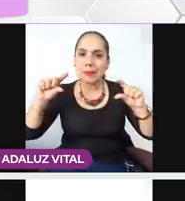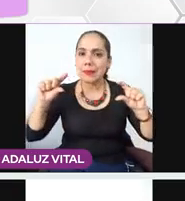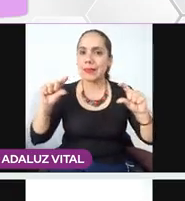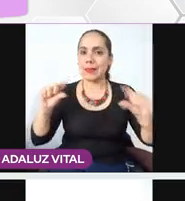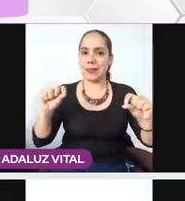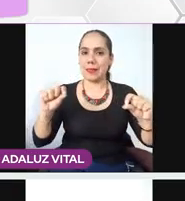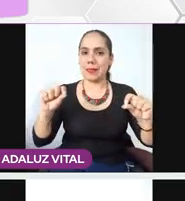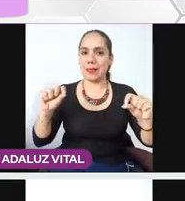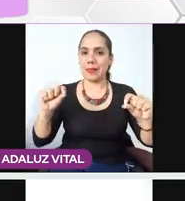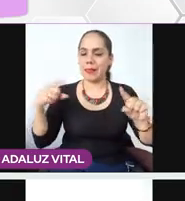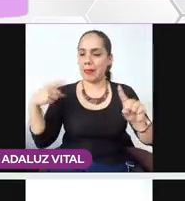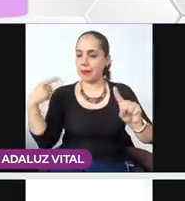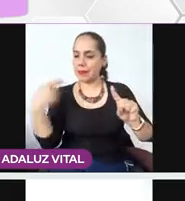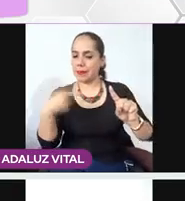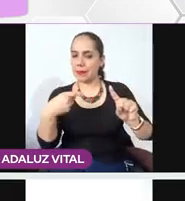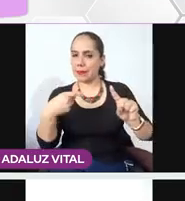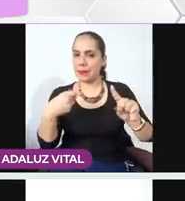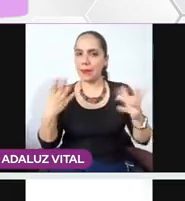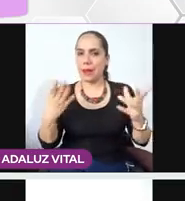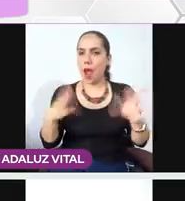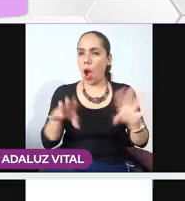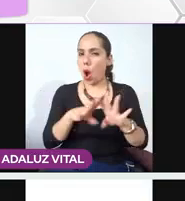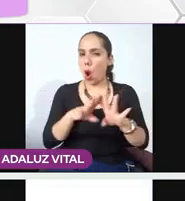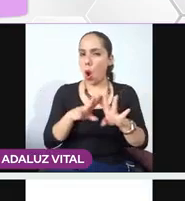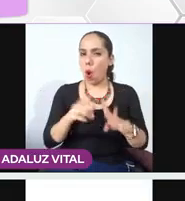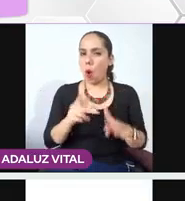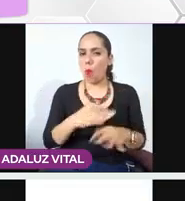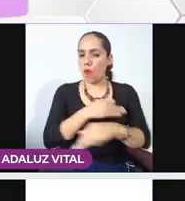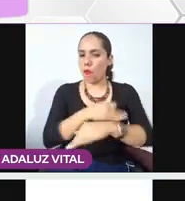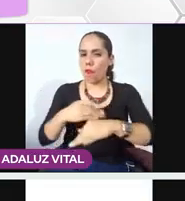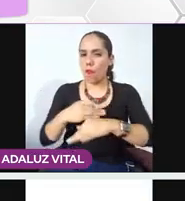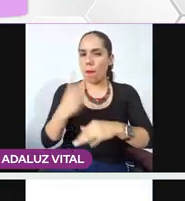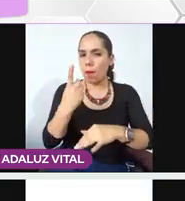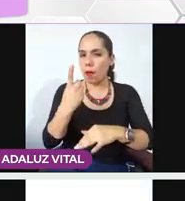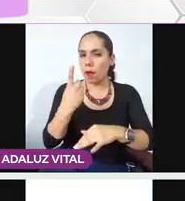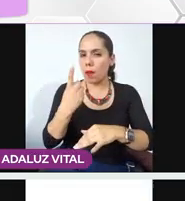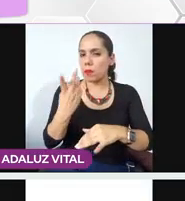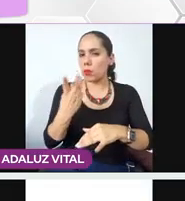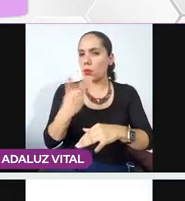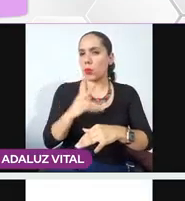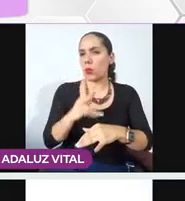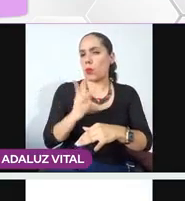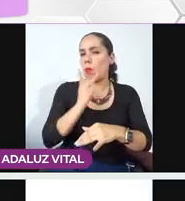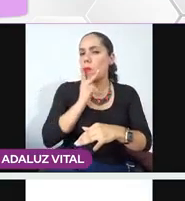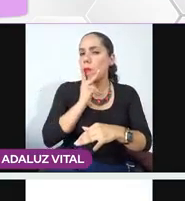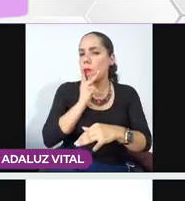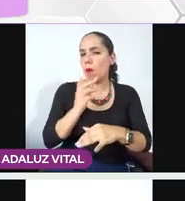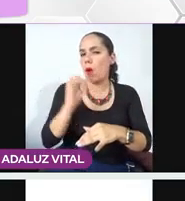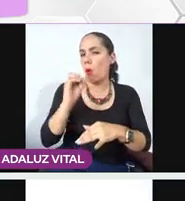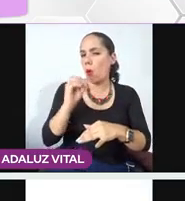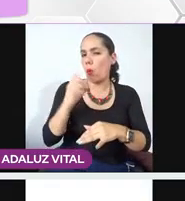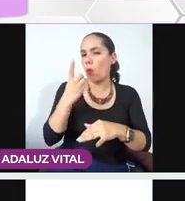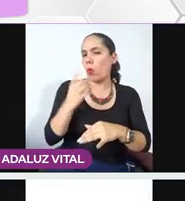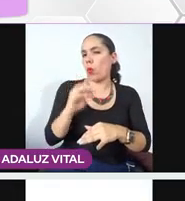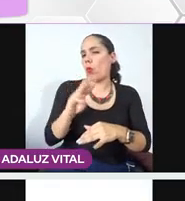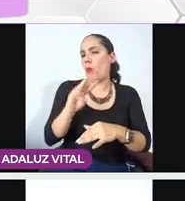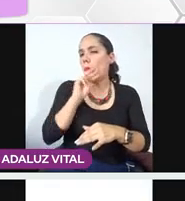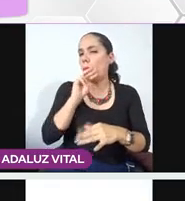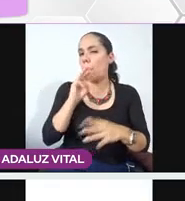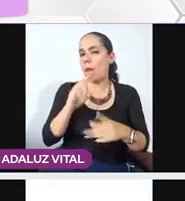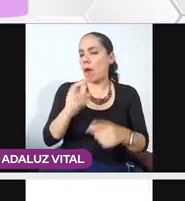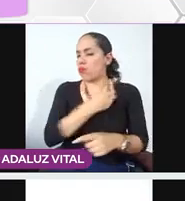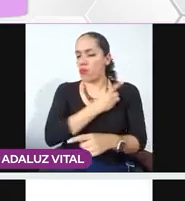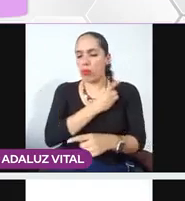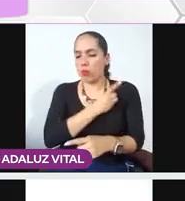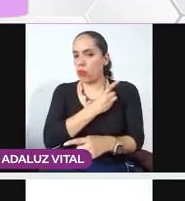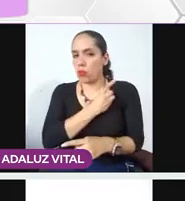la estructura monoparental en la familia. Es decir, cuando la crianza solo está a cargo o de mamá o de papá. Yo